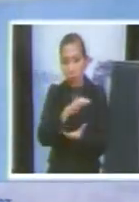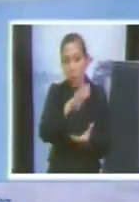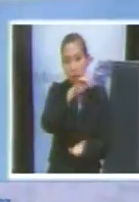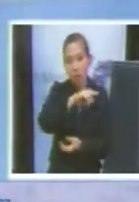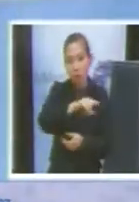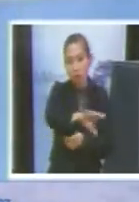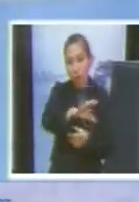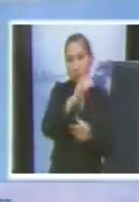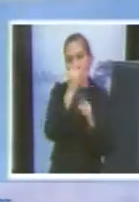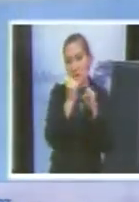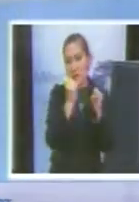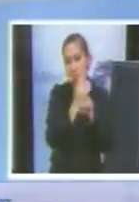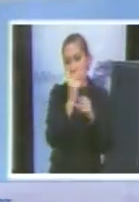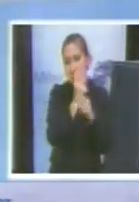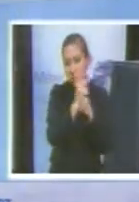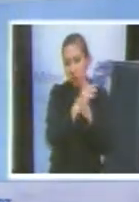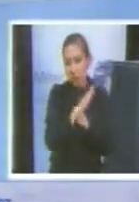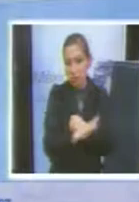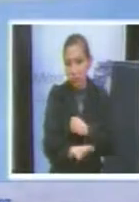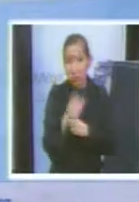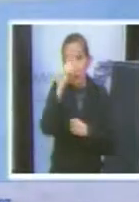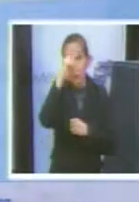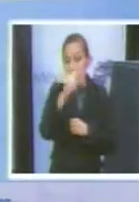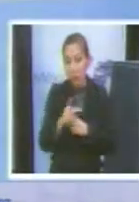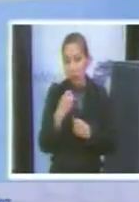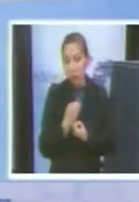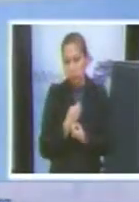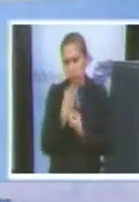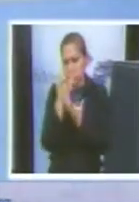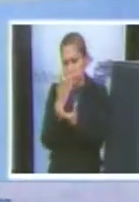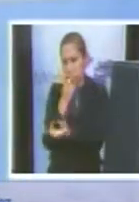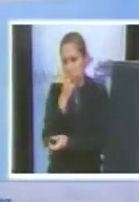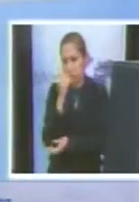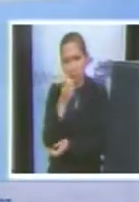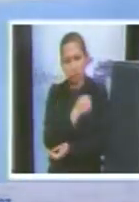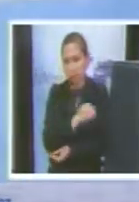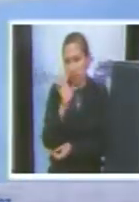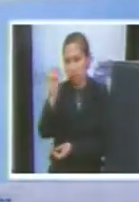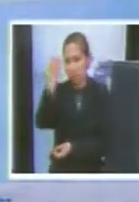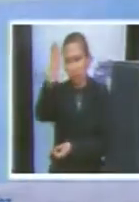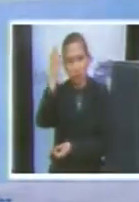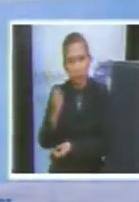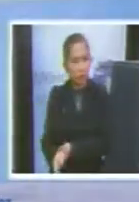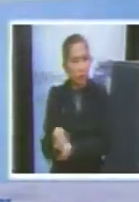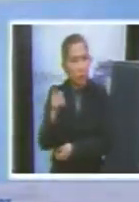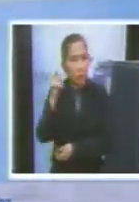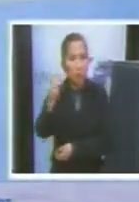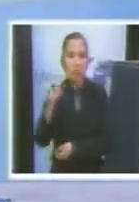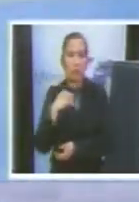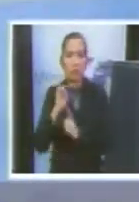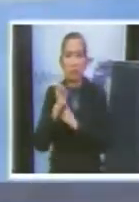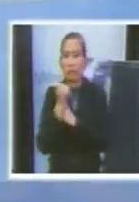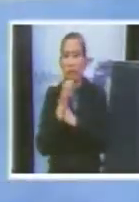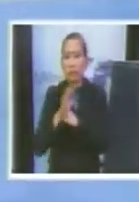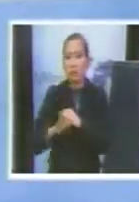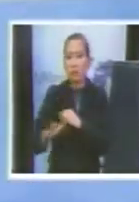de la comunidad internacional, México expresó su rechazo a una